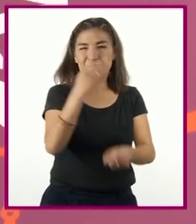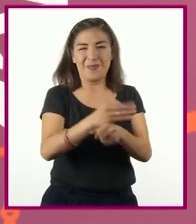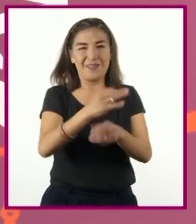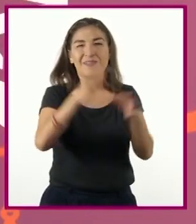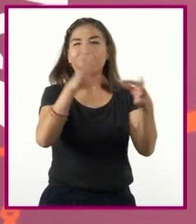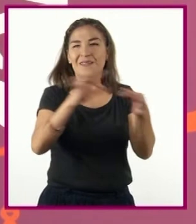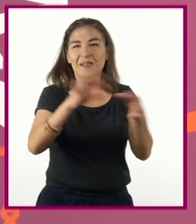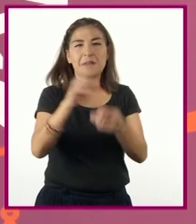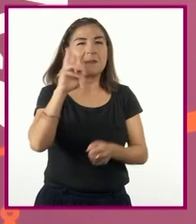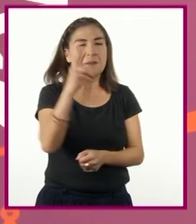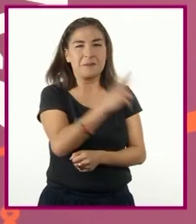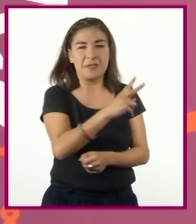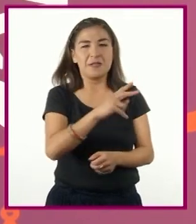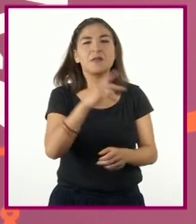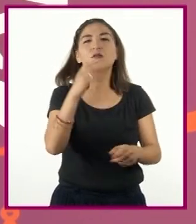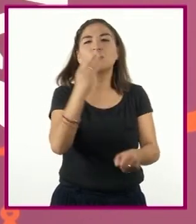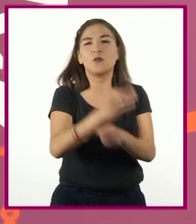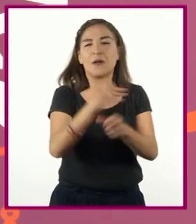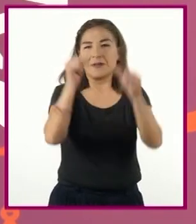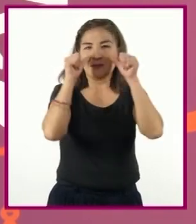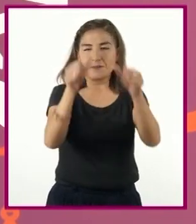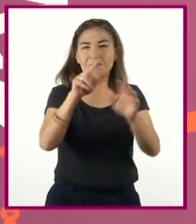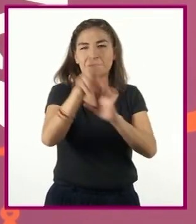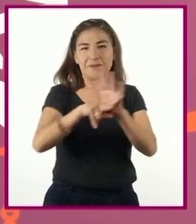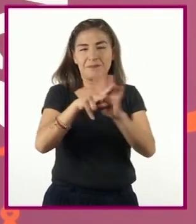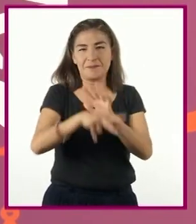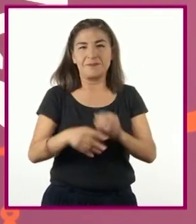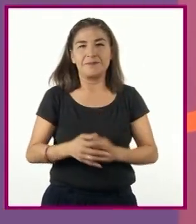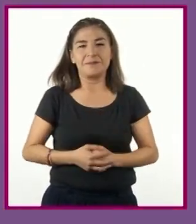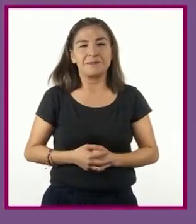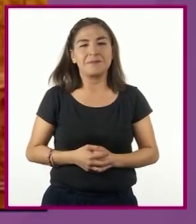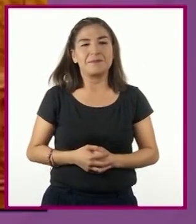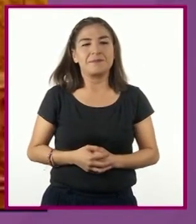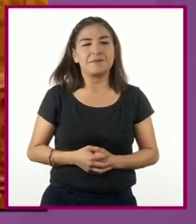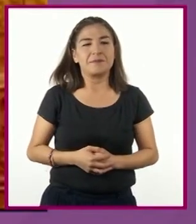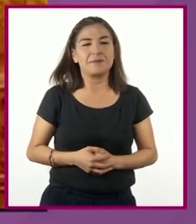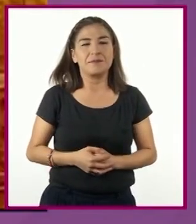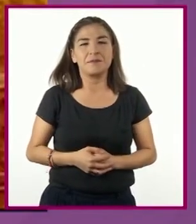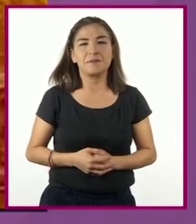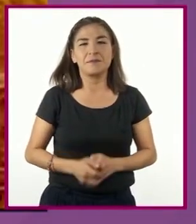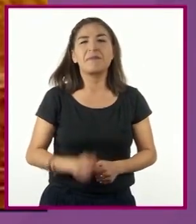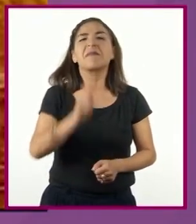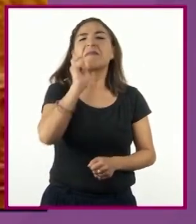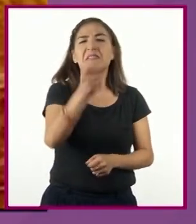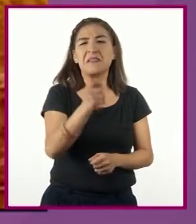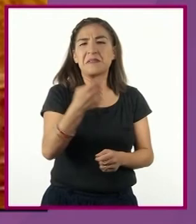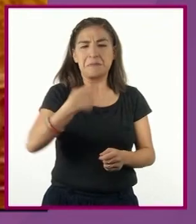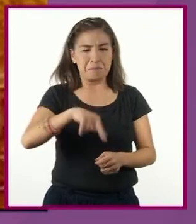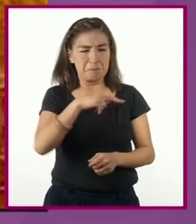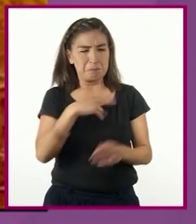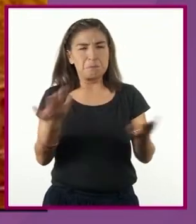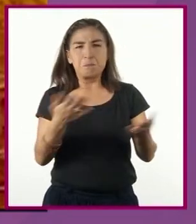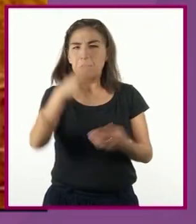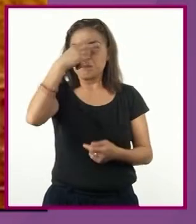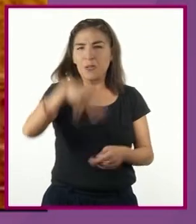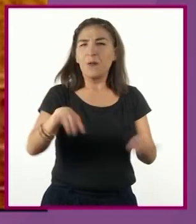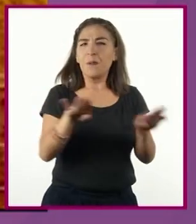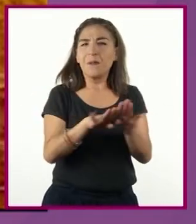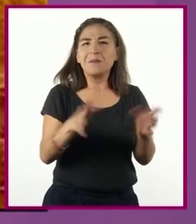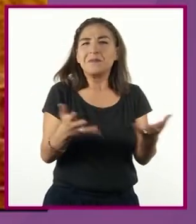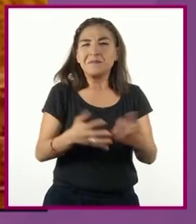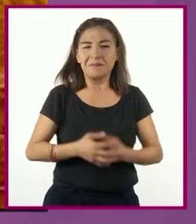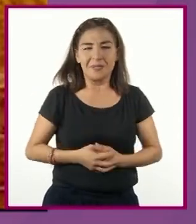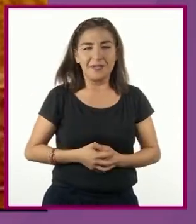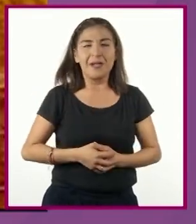idea, vean y escuchen con atención el siguiente video. ¿Qué nos hace ser mexicanos?